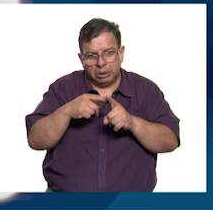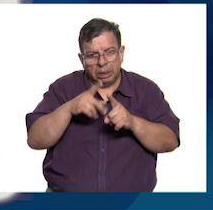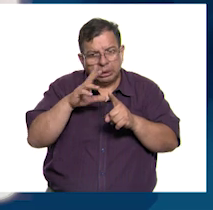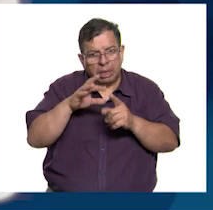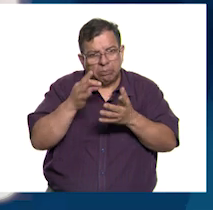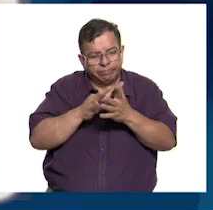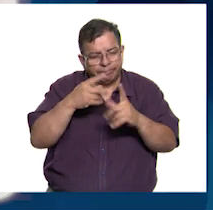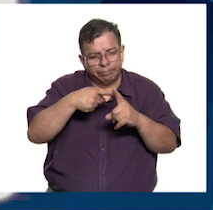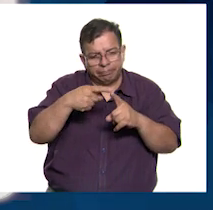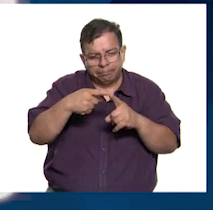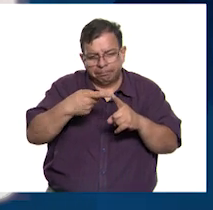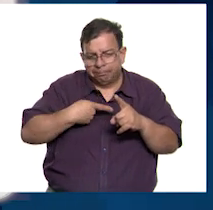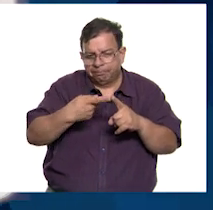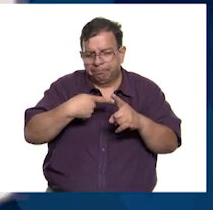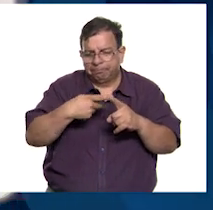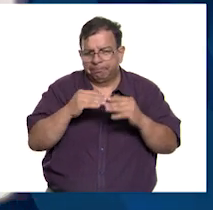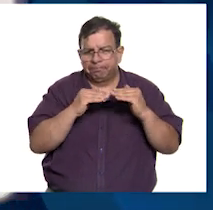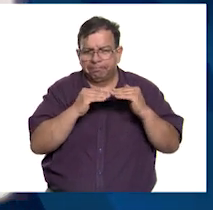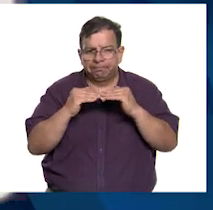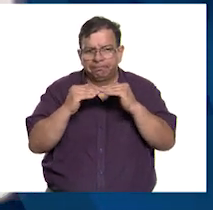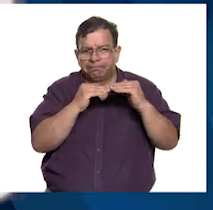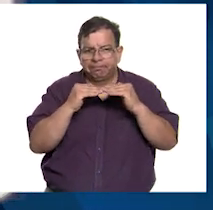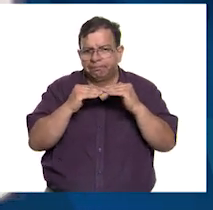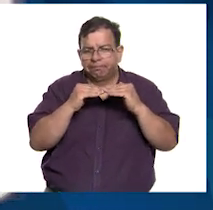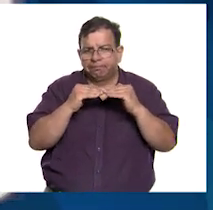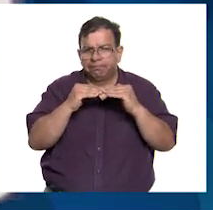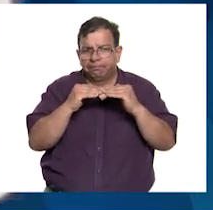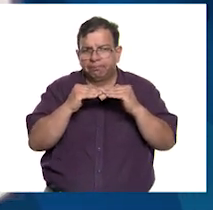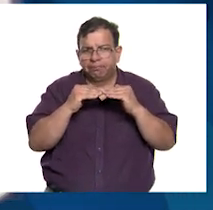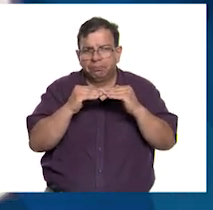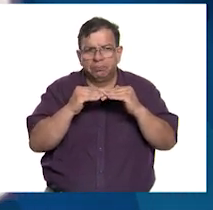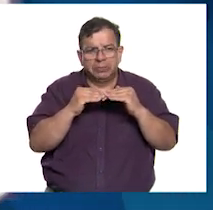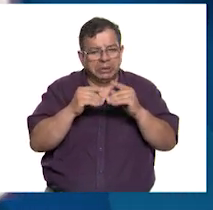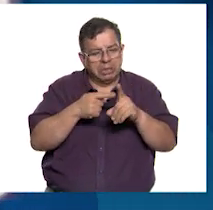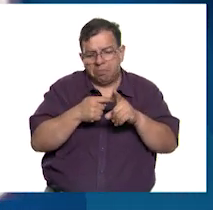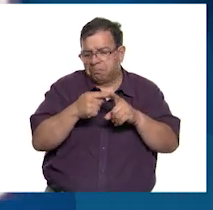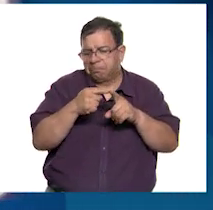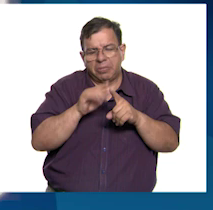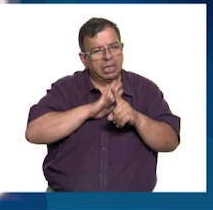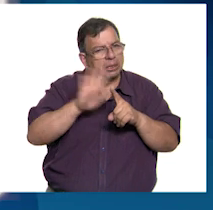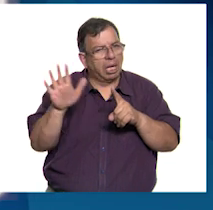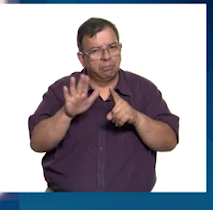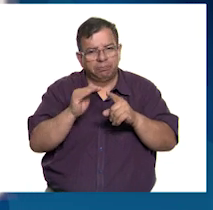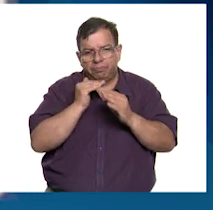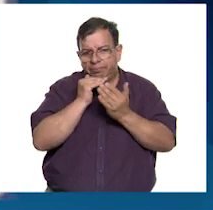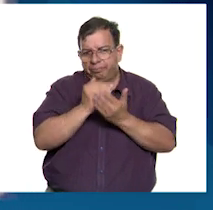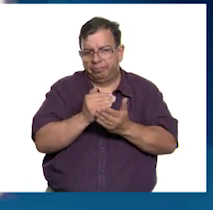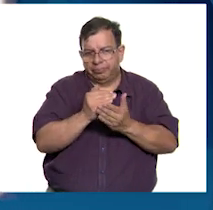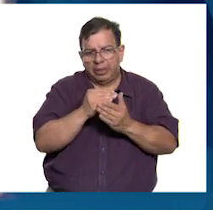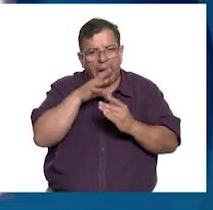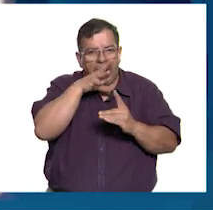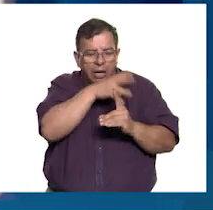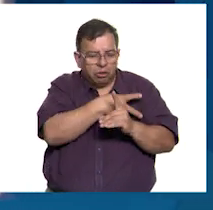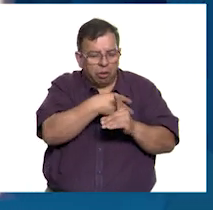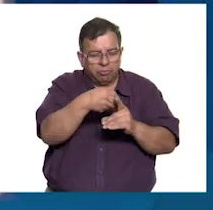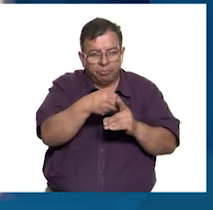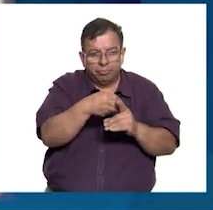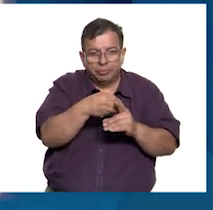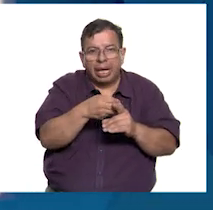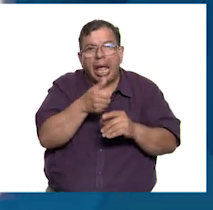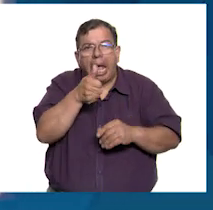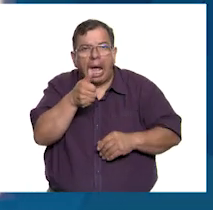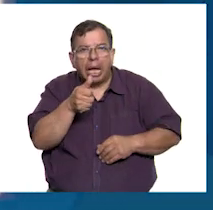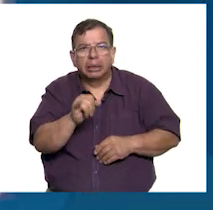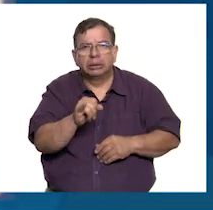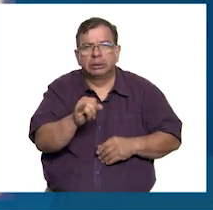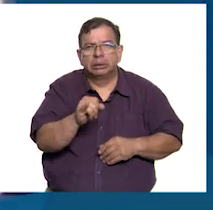y el cuerpo están en equilibrio térmico y ya no fluye más energía por calor. De esta